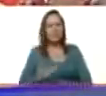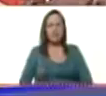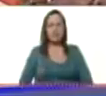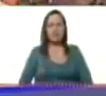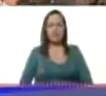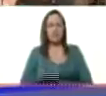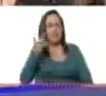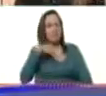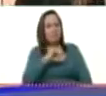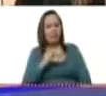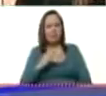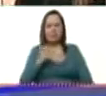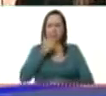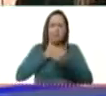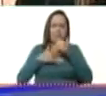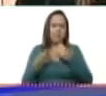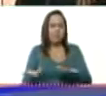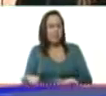insensato.